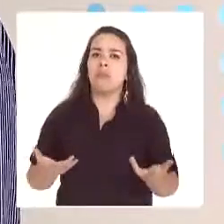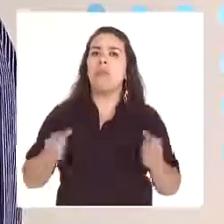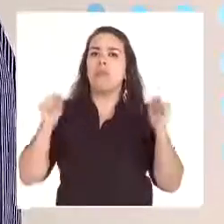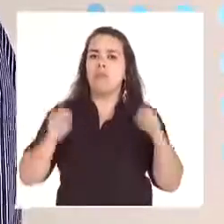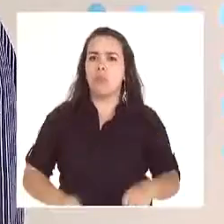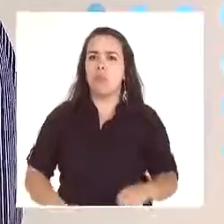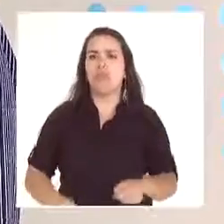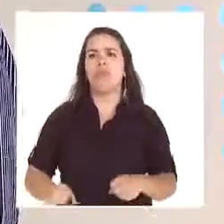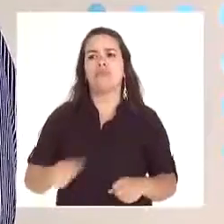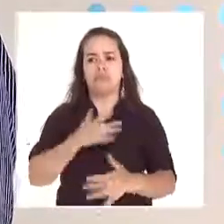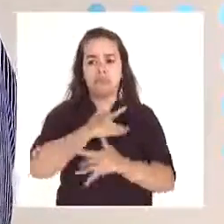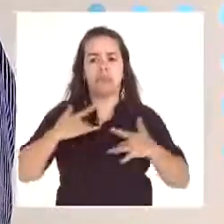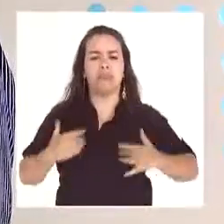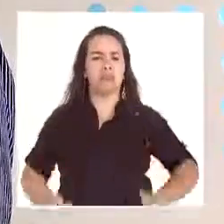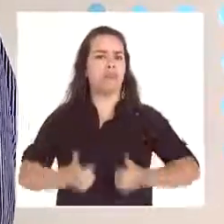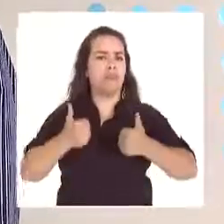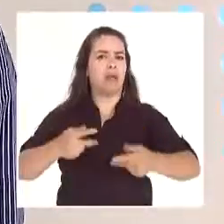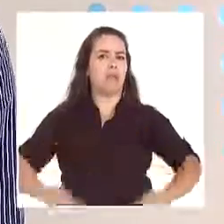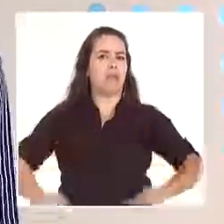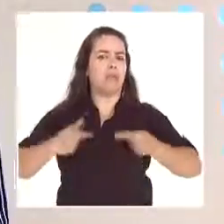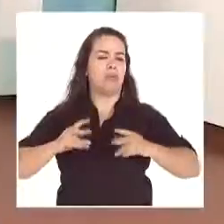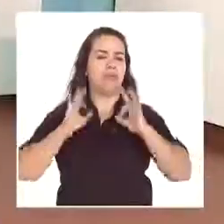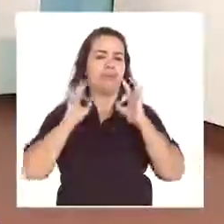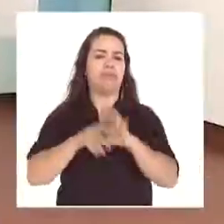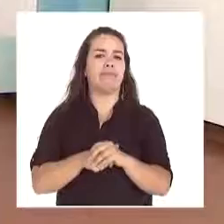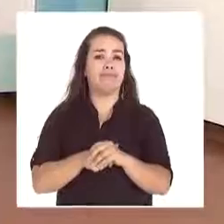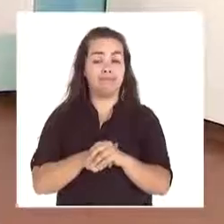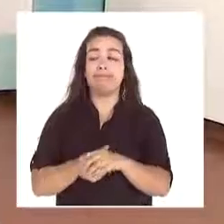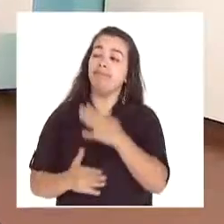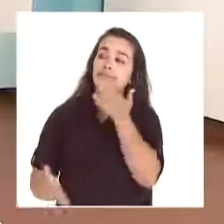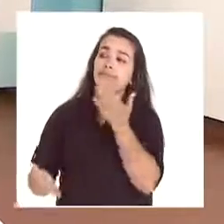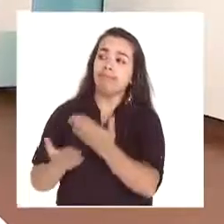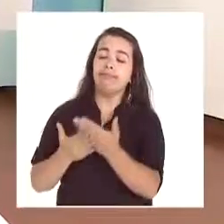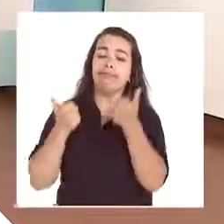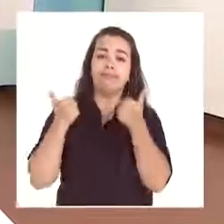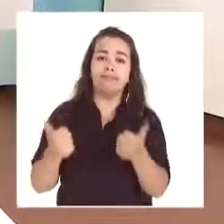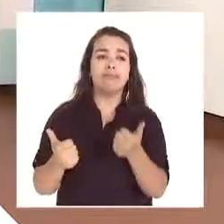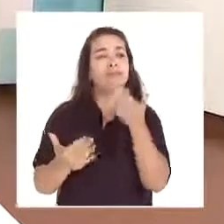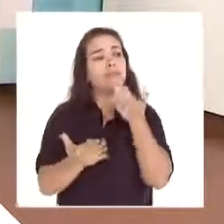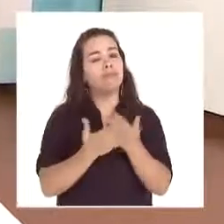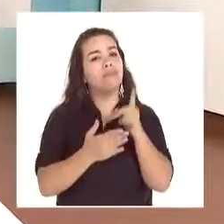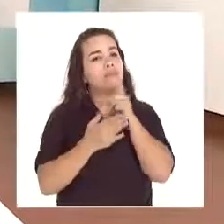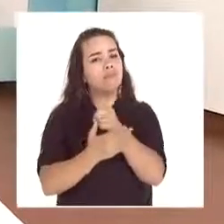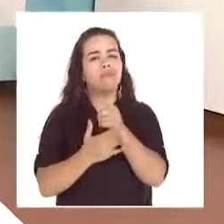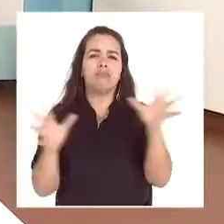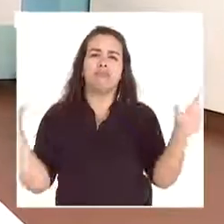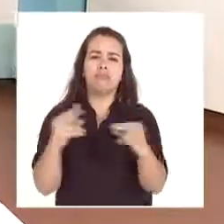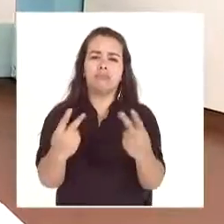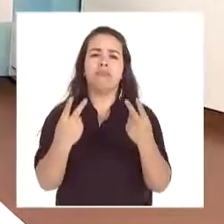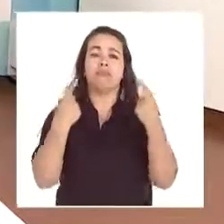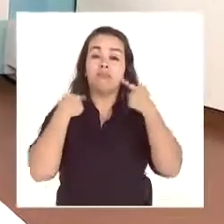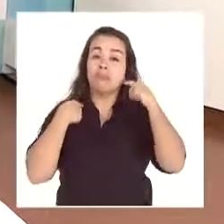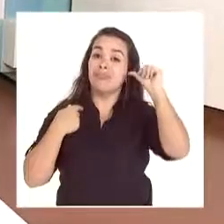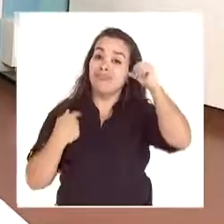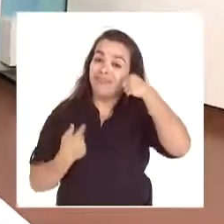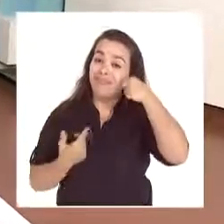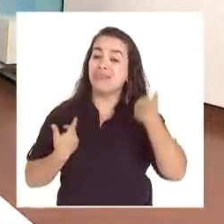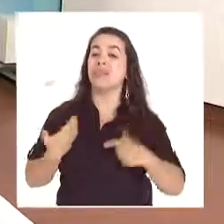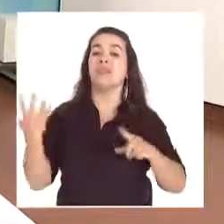una mejor calidad de vida. Ok, muchas gracias, José Fernando, y a todos ustedes muchas gracias por la atención. Recuerden que estos programas ustedes los